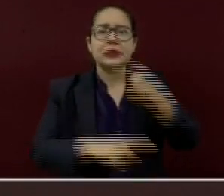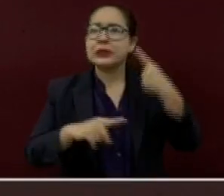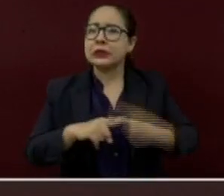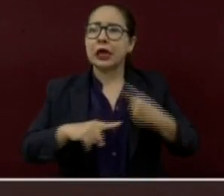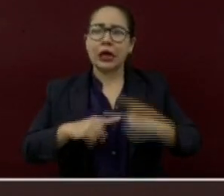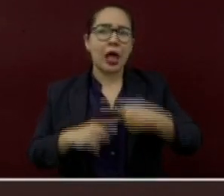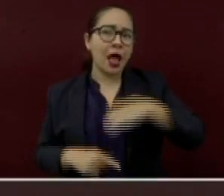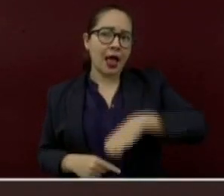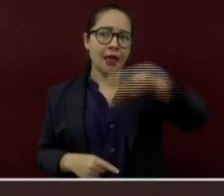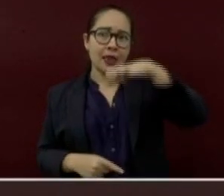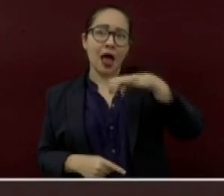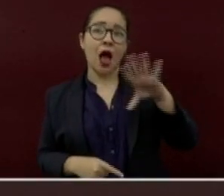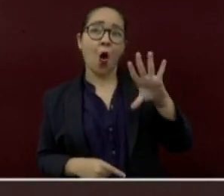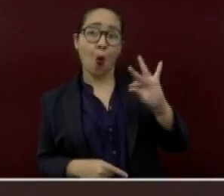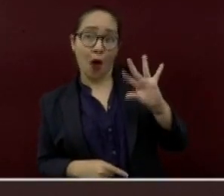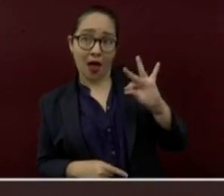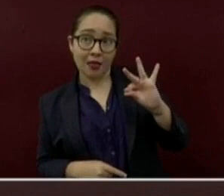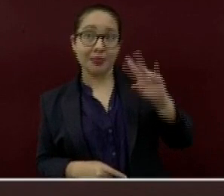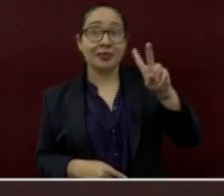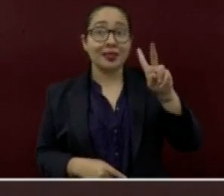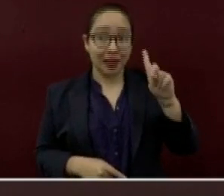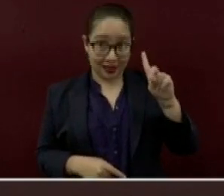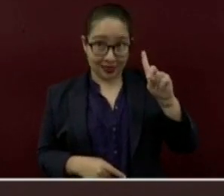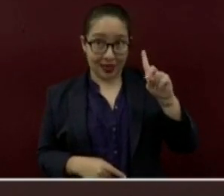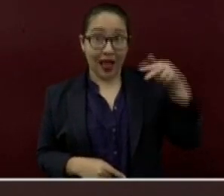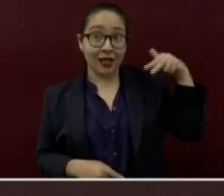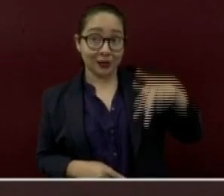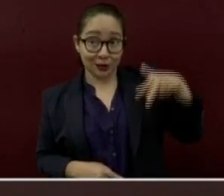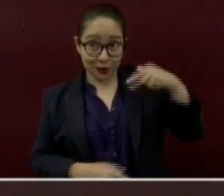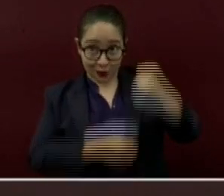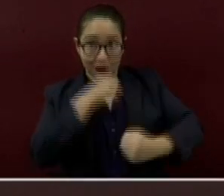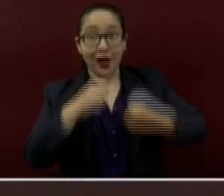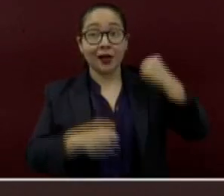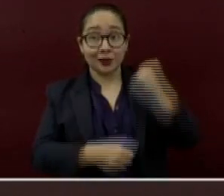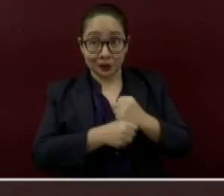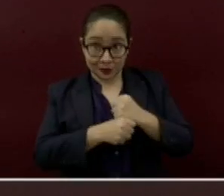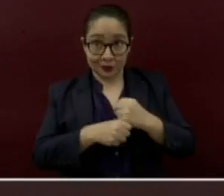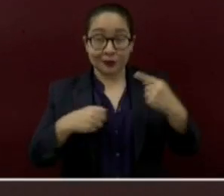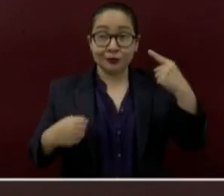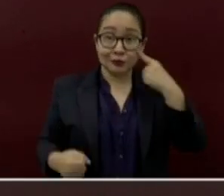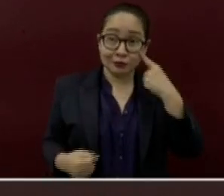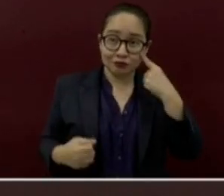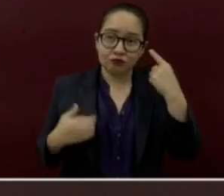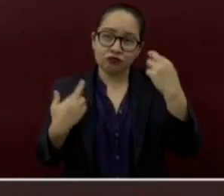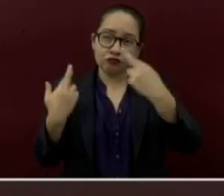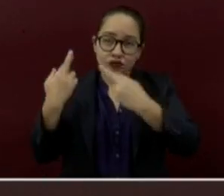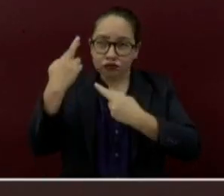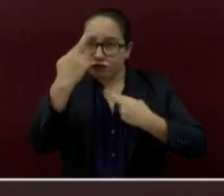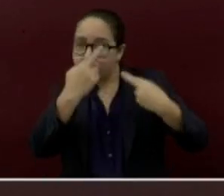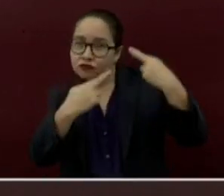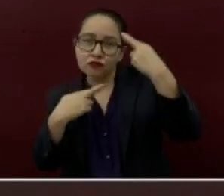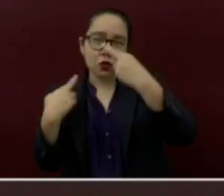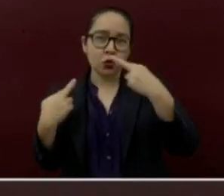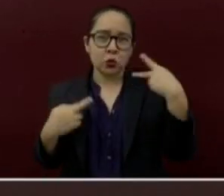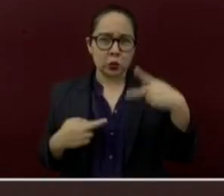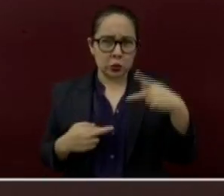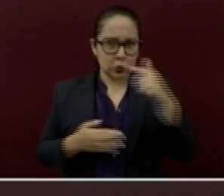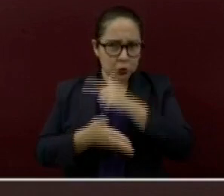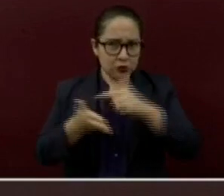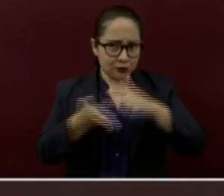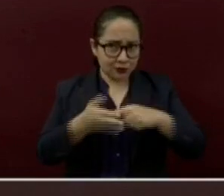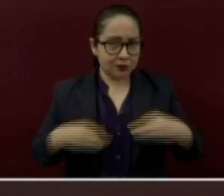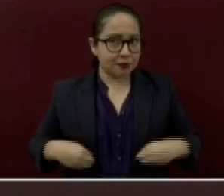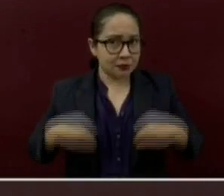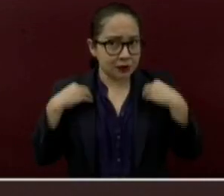los grupos de 40 de 30 y 18 verifique si en su municipio hay